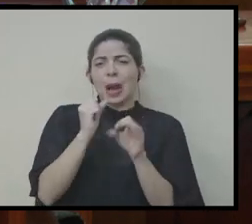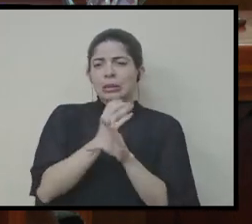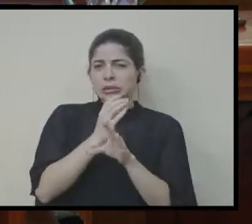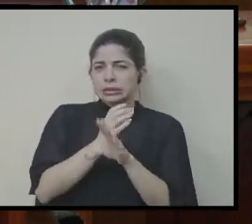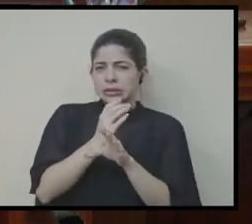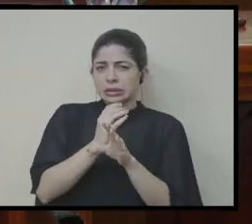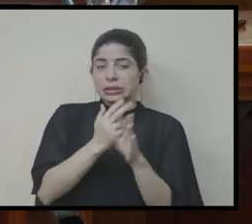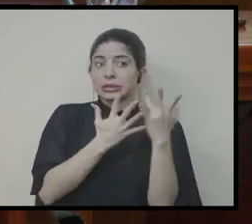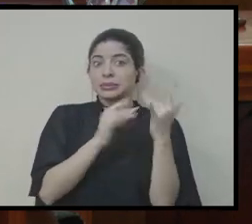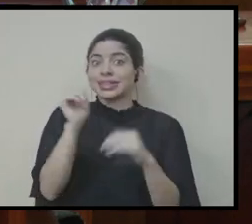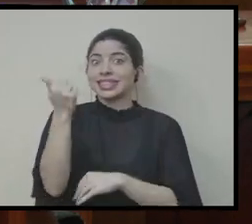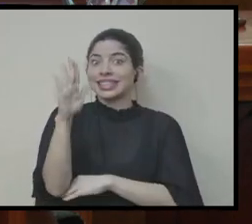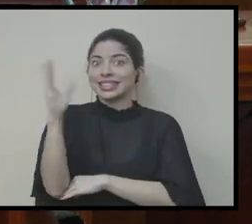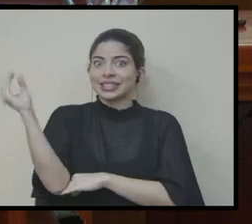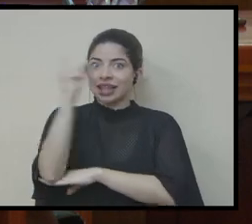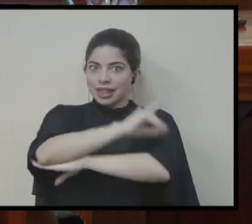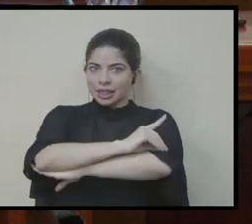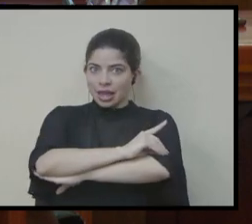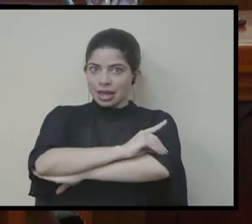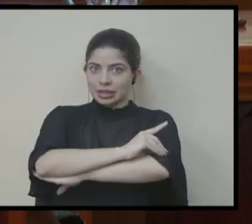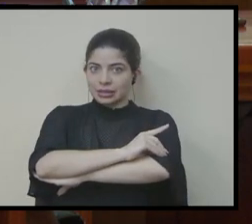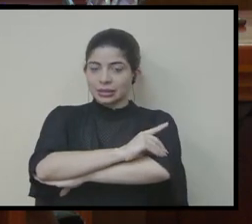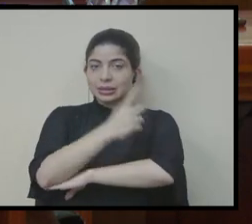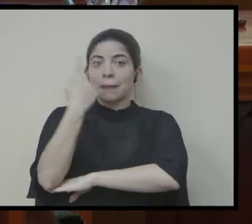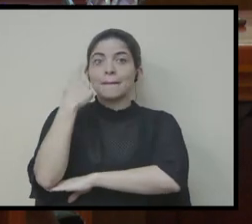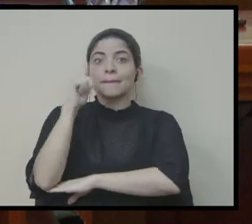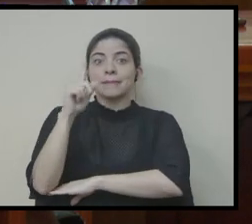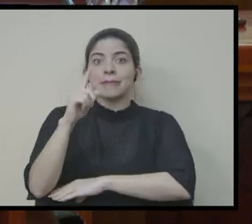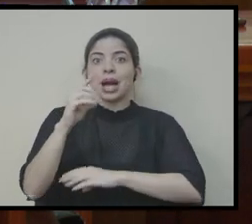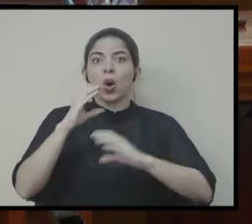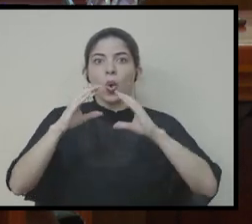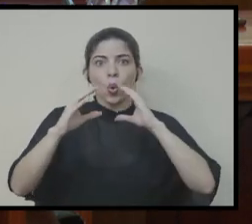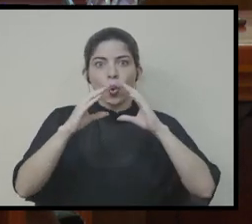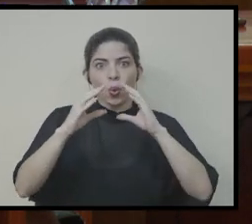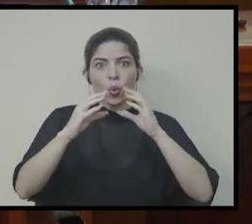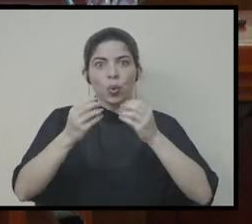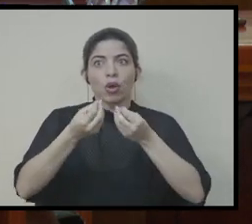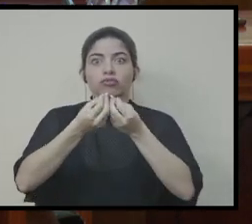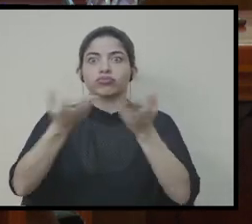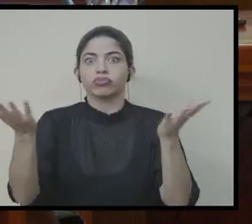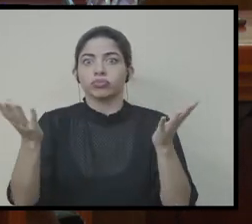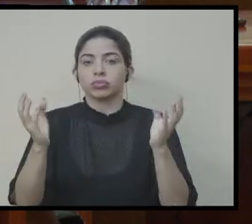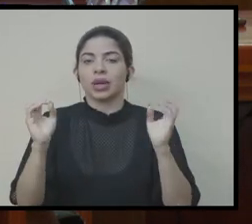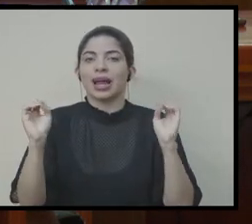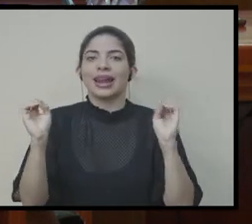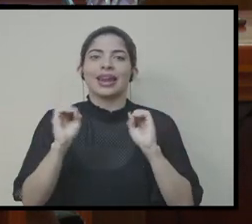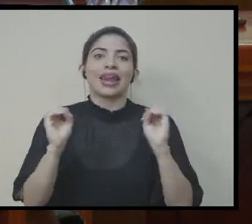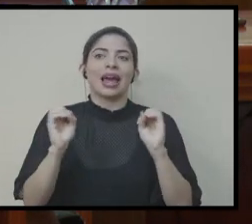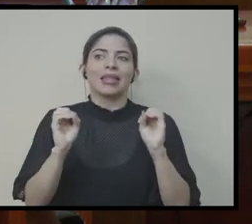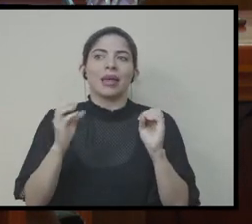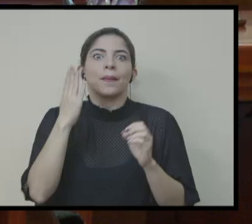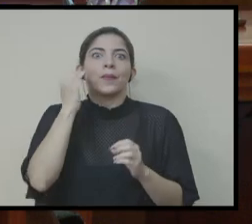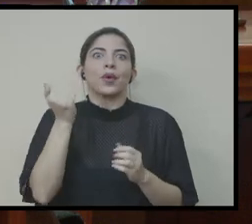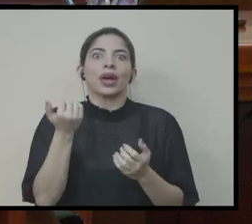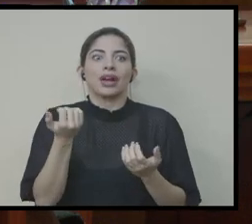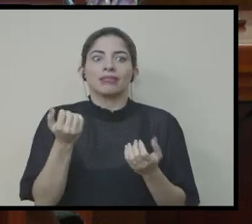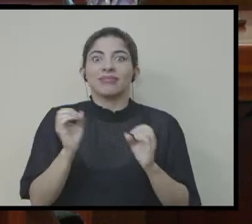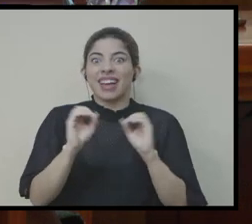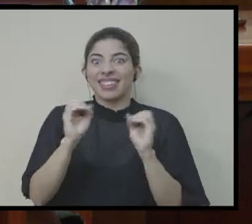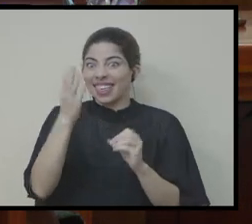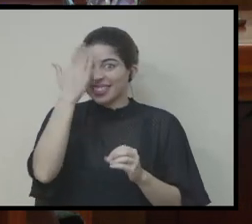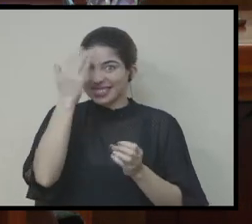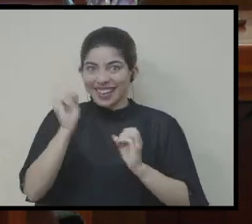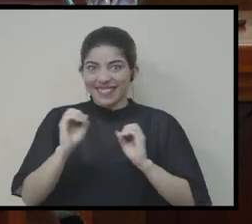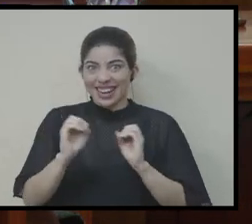cuidado, me esperé 15 días para poder hacer la comunicación a medios de que nadie, porque como esto nadie sabe